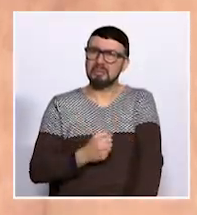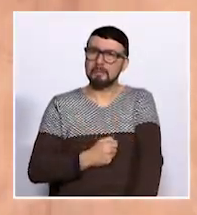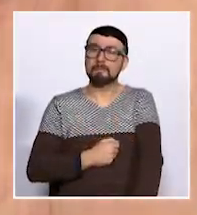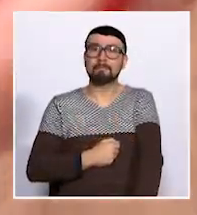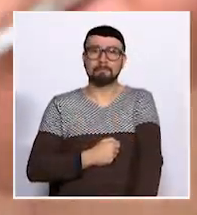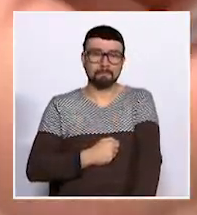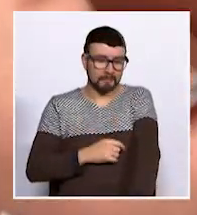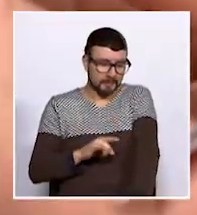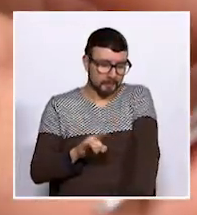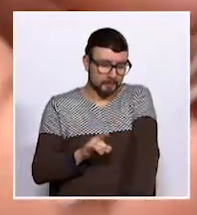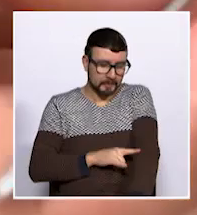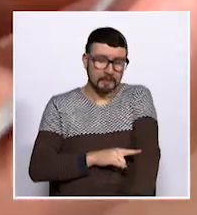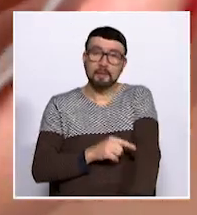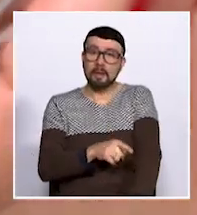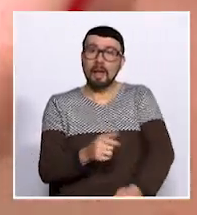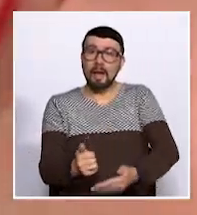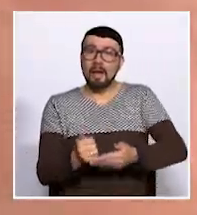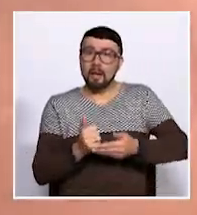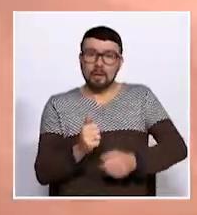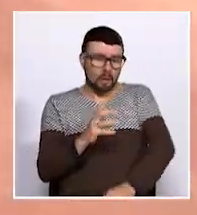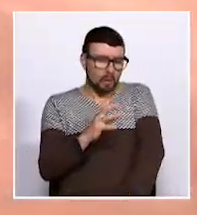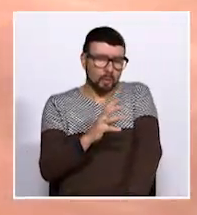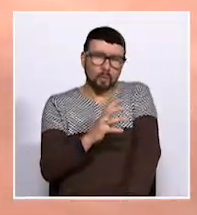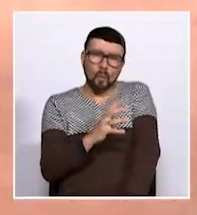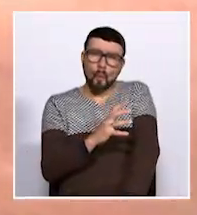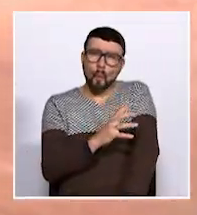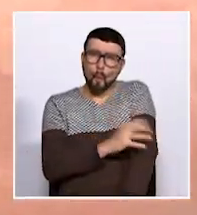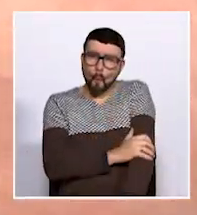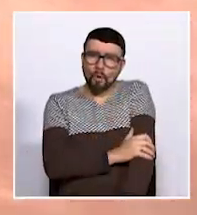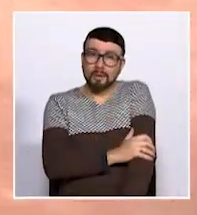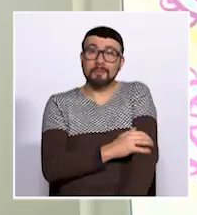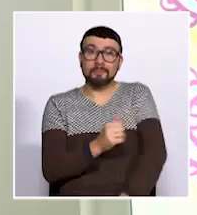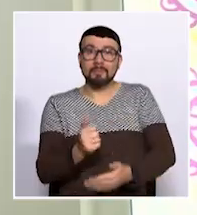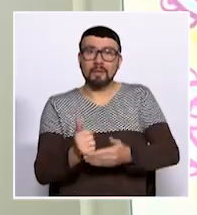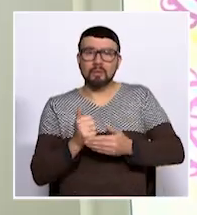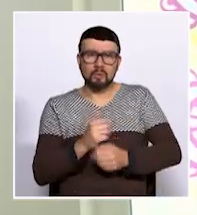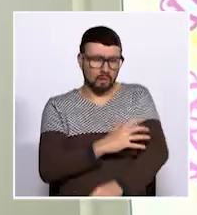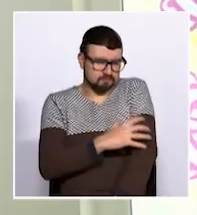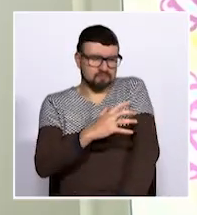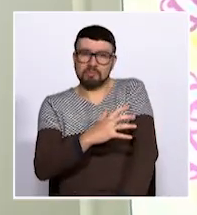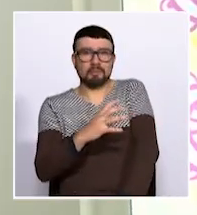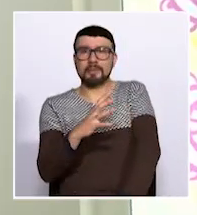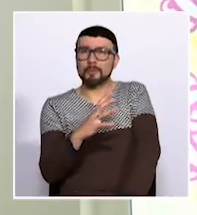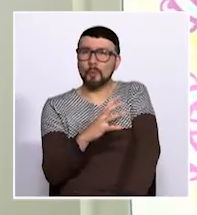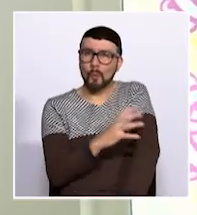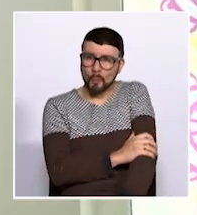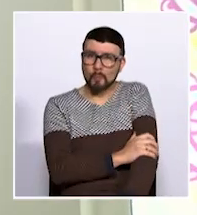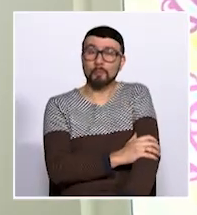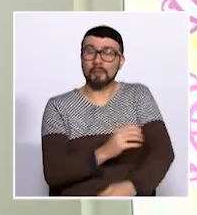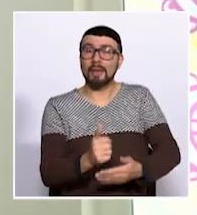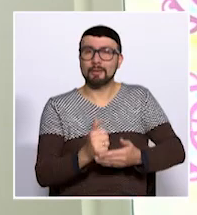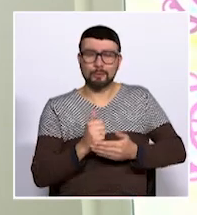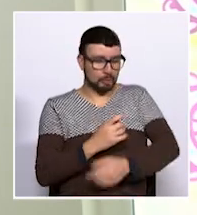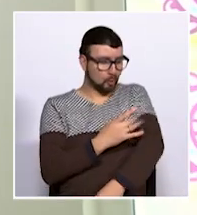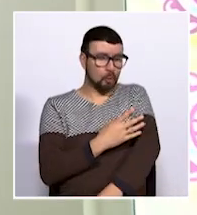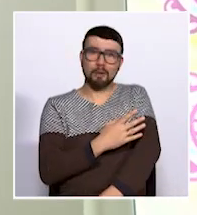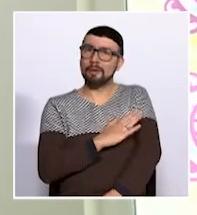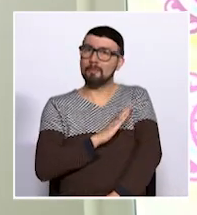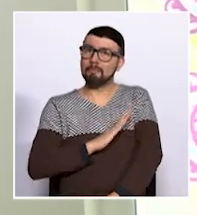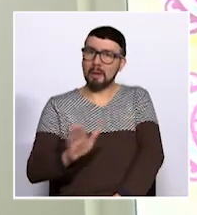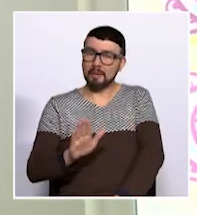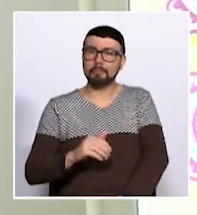precursora de antiinflamatorios, es decir, que nos ayuda a bajar la inflamación. Aparte de eso, nos produce